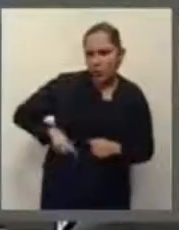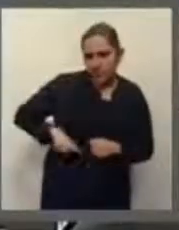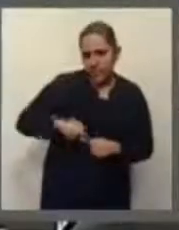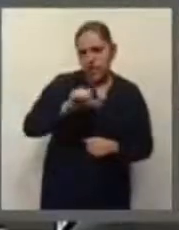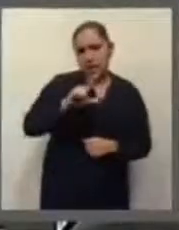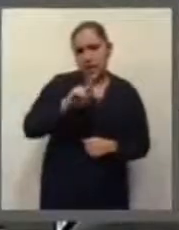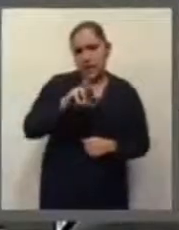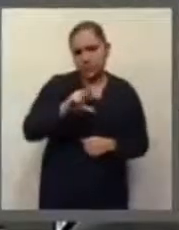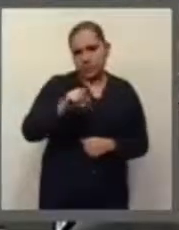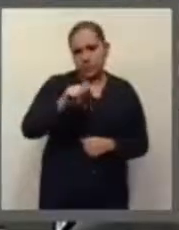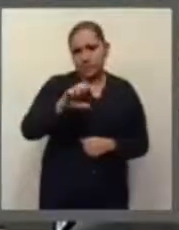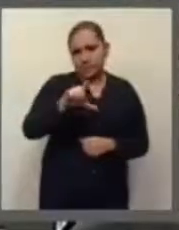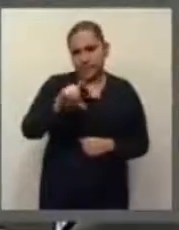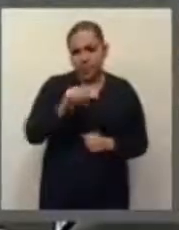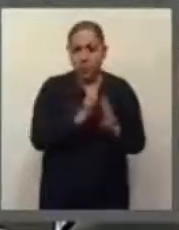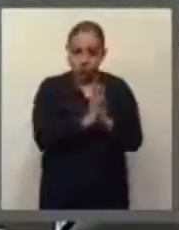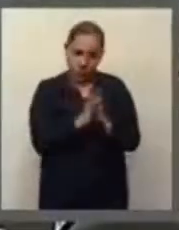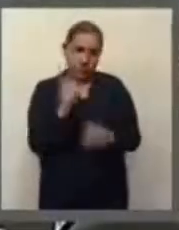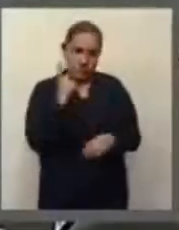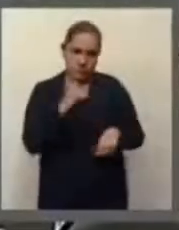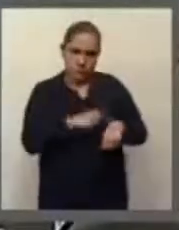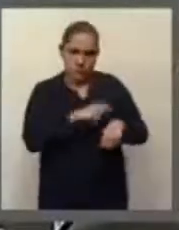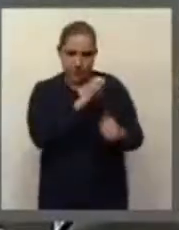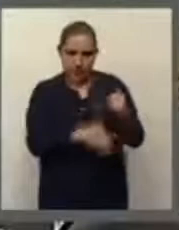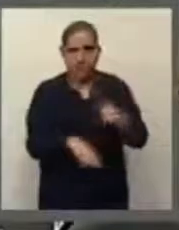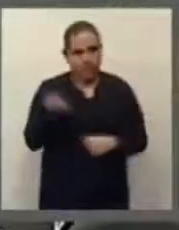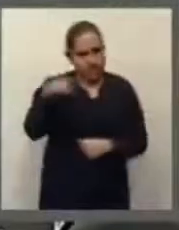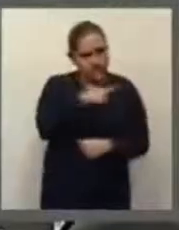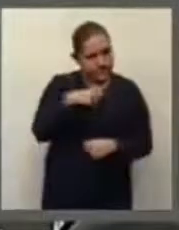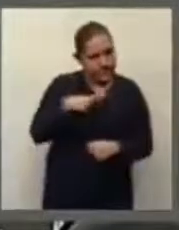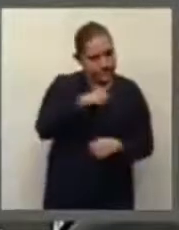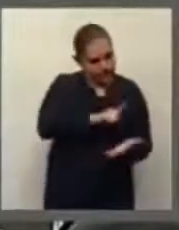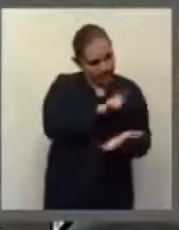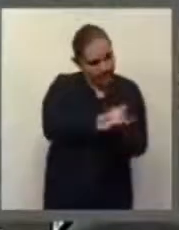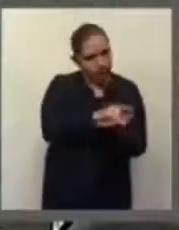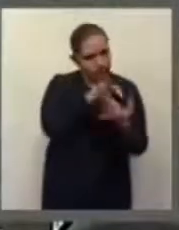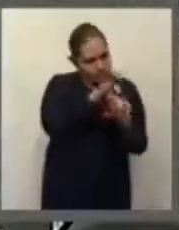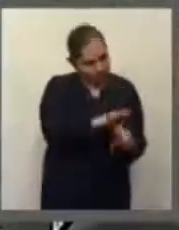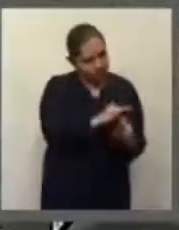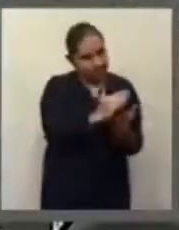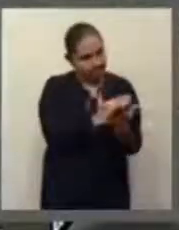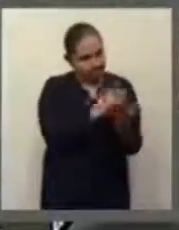Trejo Cristerna para que actúe dentro del margen del derecho. Gracias. ¿Es cuánto? Diputada Raquel Bonilla.